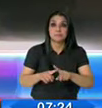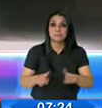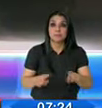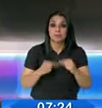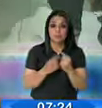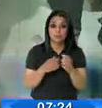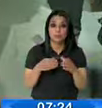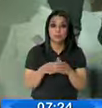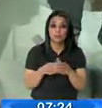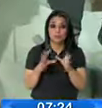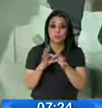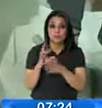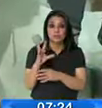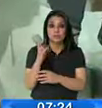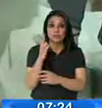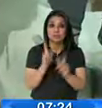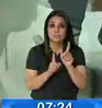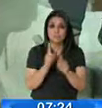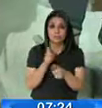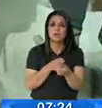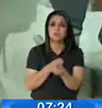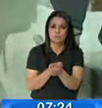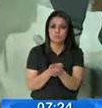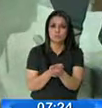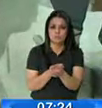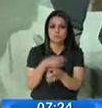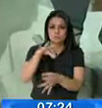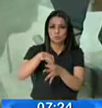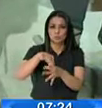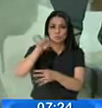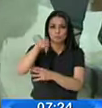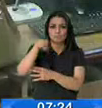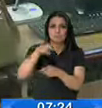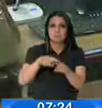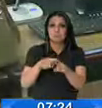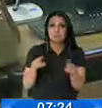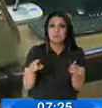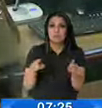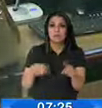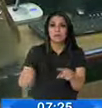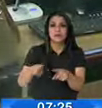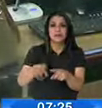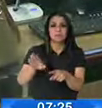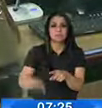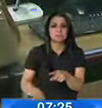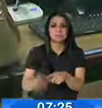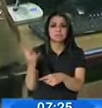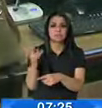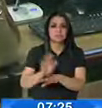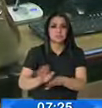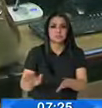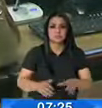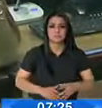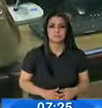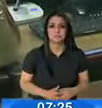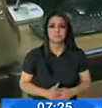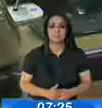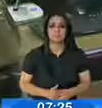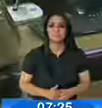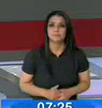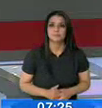bancada oficialista hubo al menos dos personas que apoyaron este pedido, aunque esta vez ellos quedaron en solitario, informó Javier